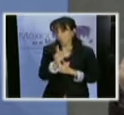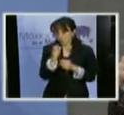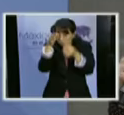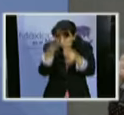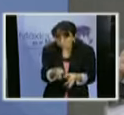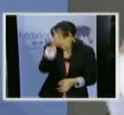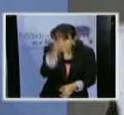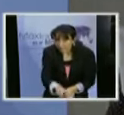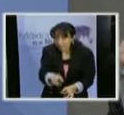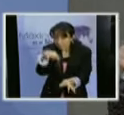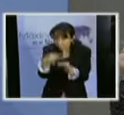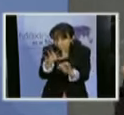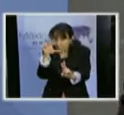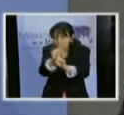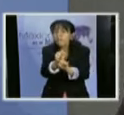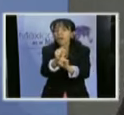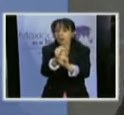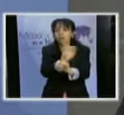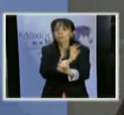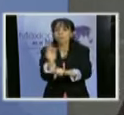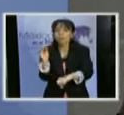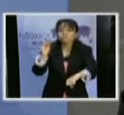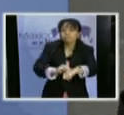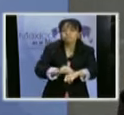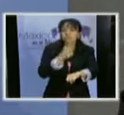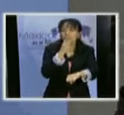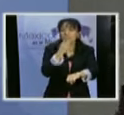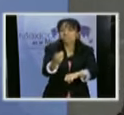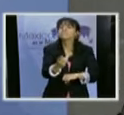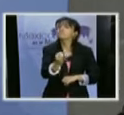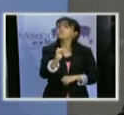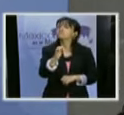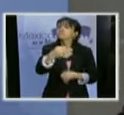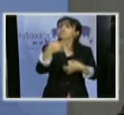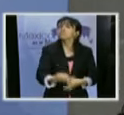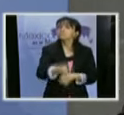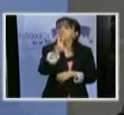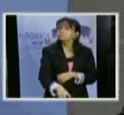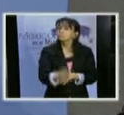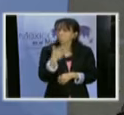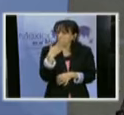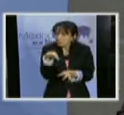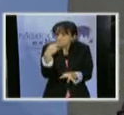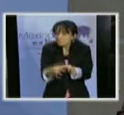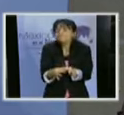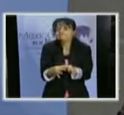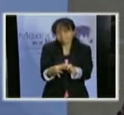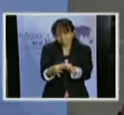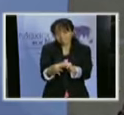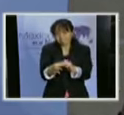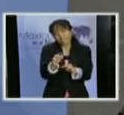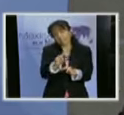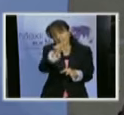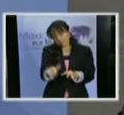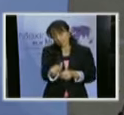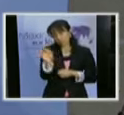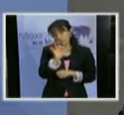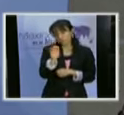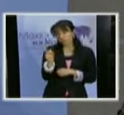este contexto, y respondiendo un poco también a los comentarios que hacía la senadora al principio, uno de los papeles